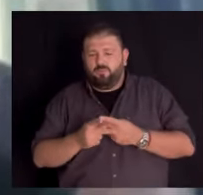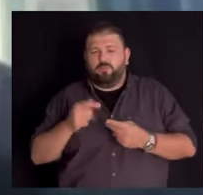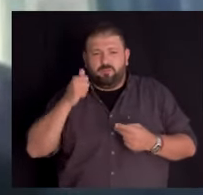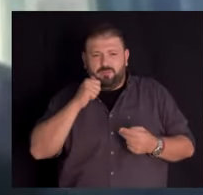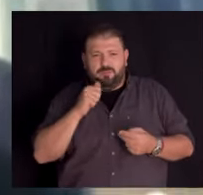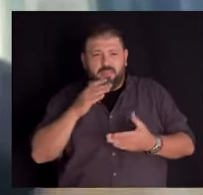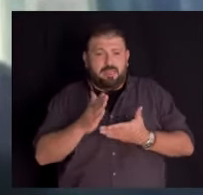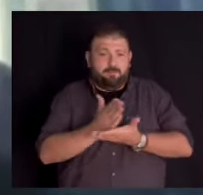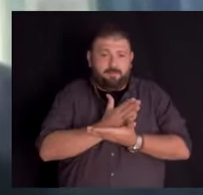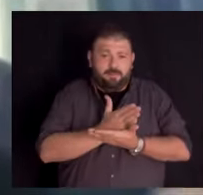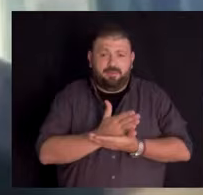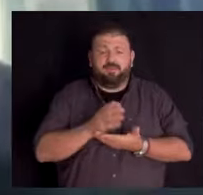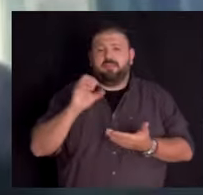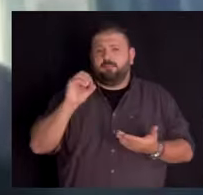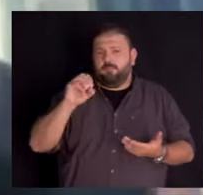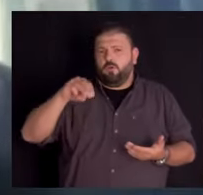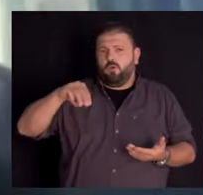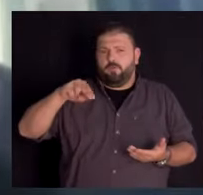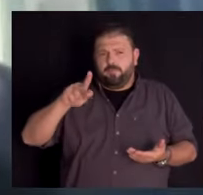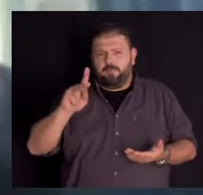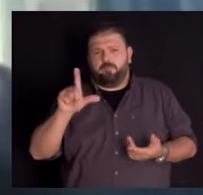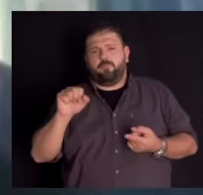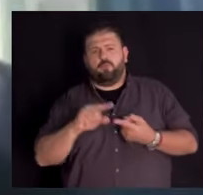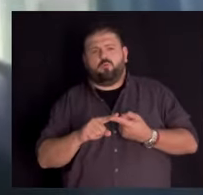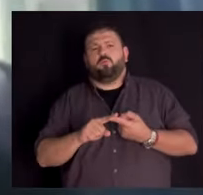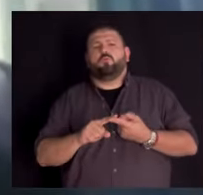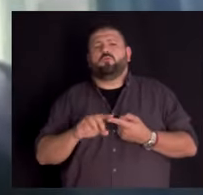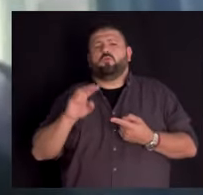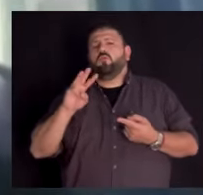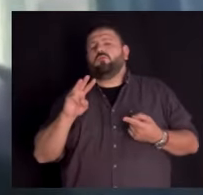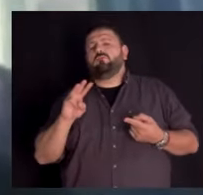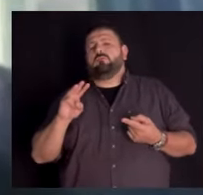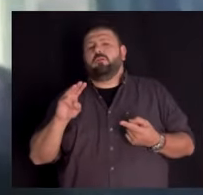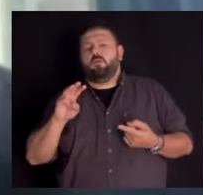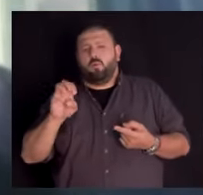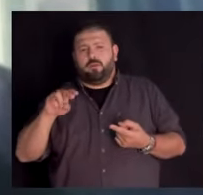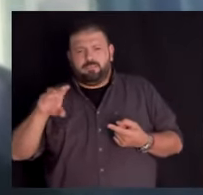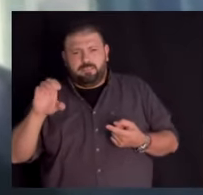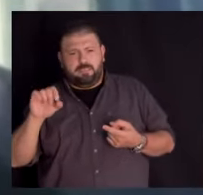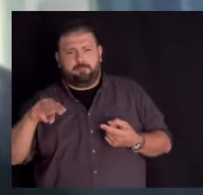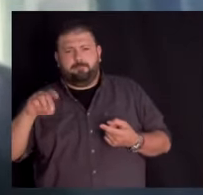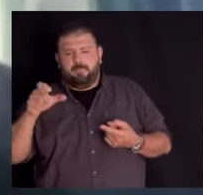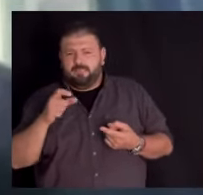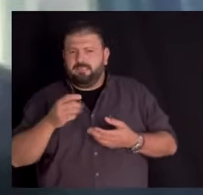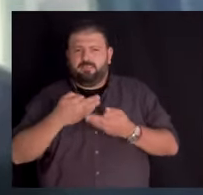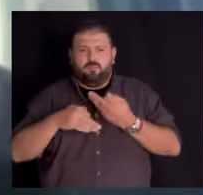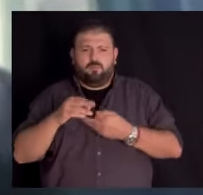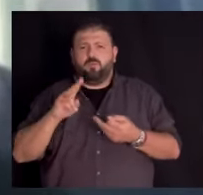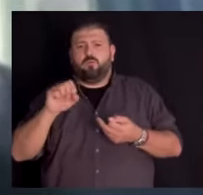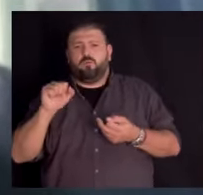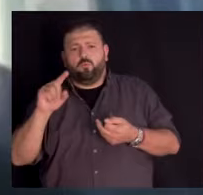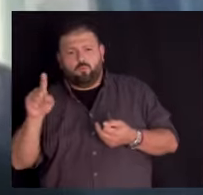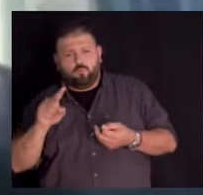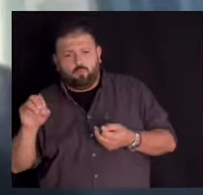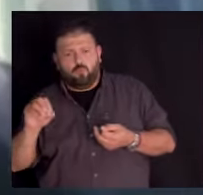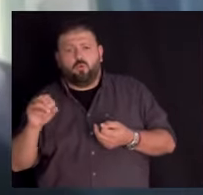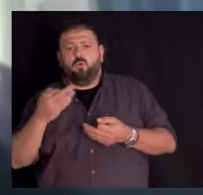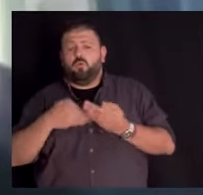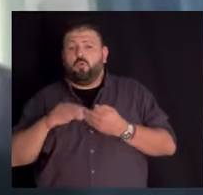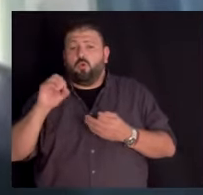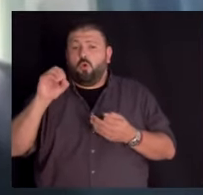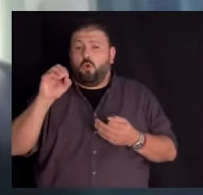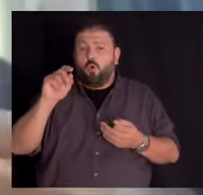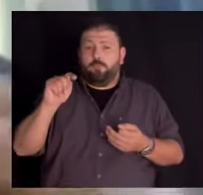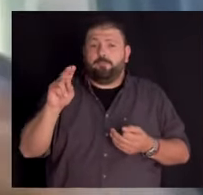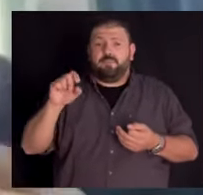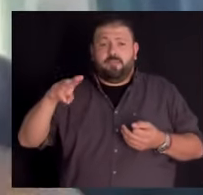aparte del OmniPlus, el Guancemid, el uso, ¿sí?, reforzarlo con el Estar Bien, con el Optimus, porque tenemos que